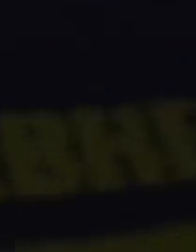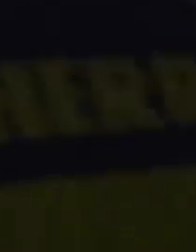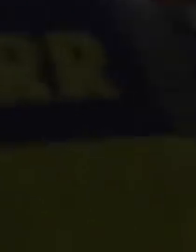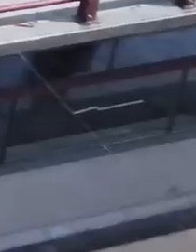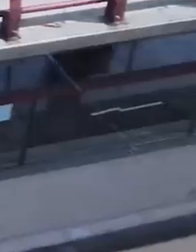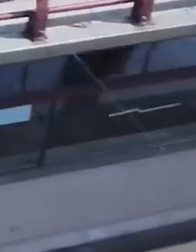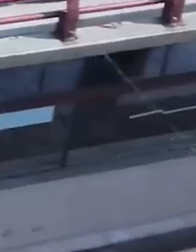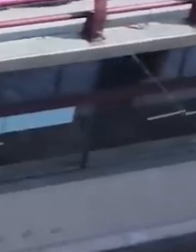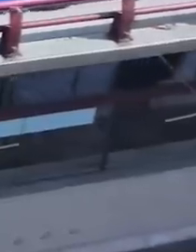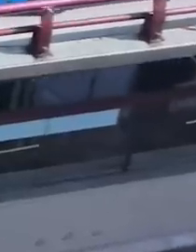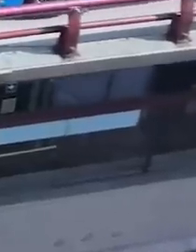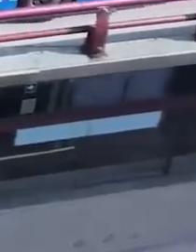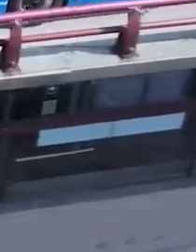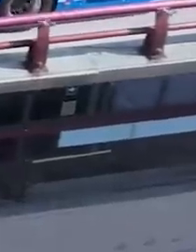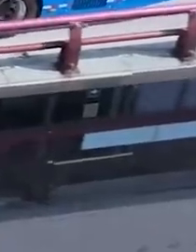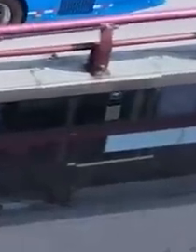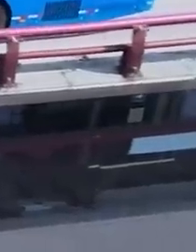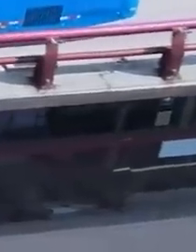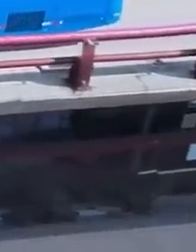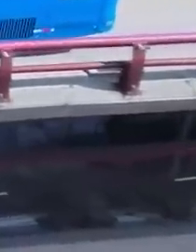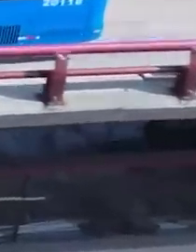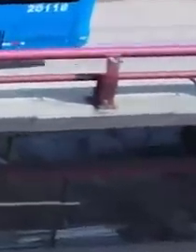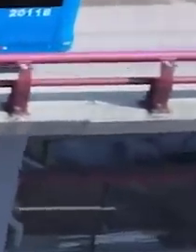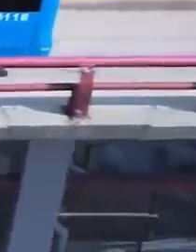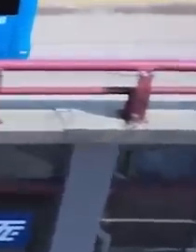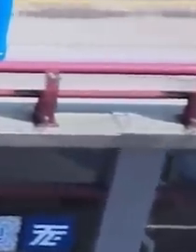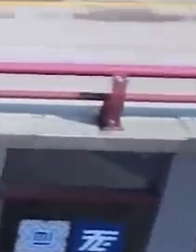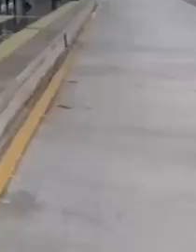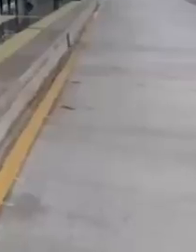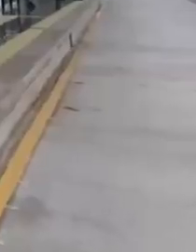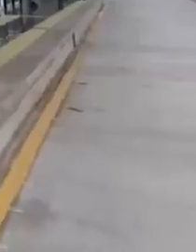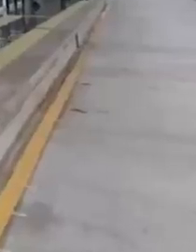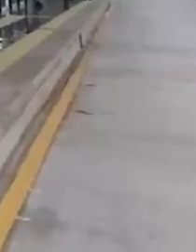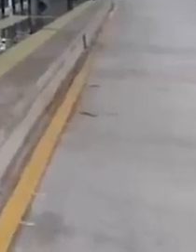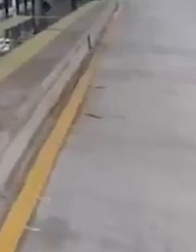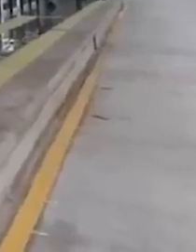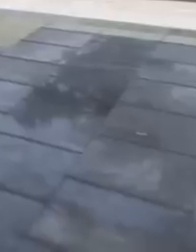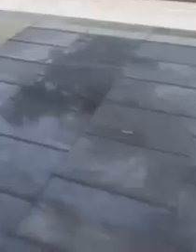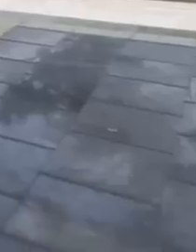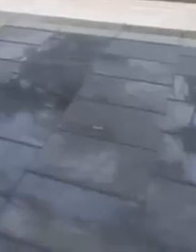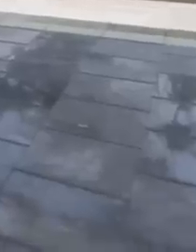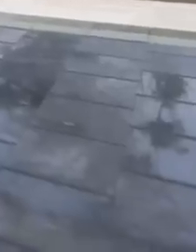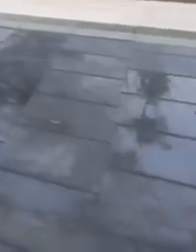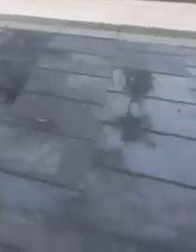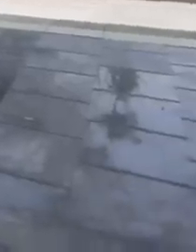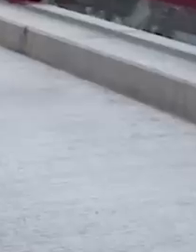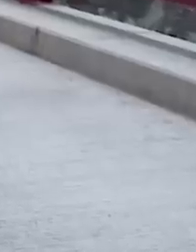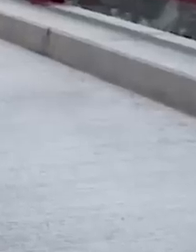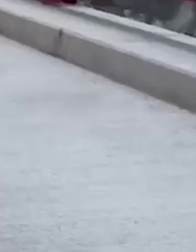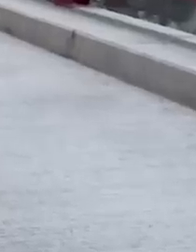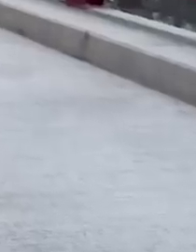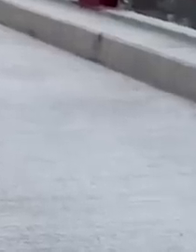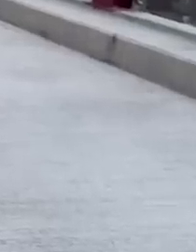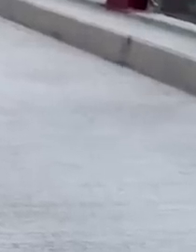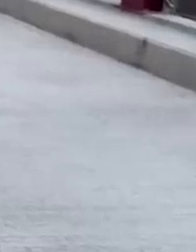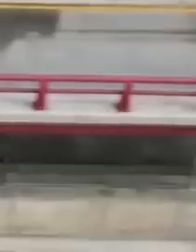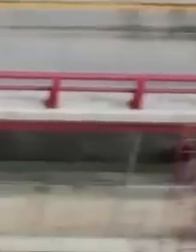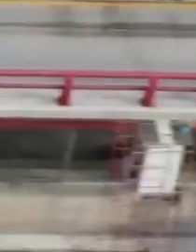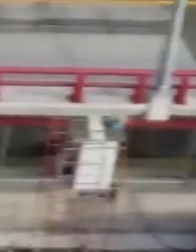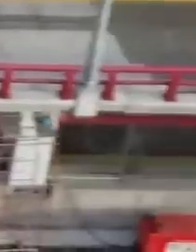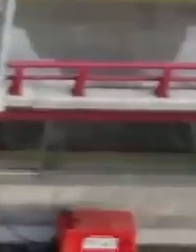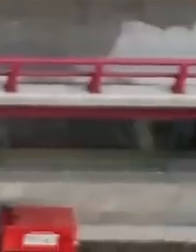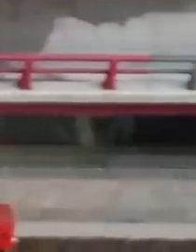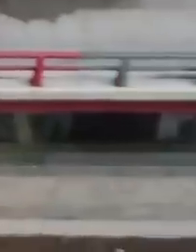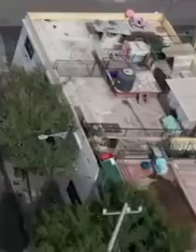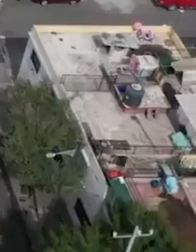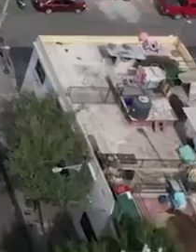de rodamiento. Cada una de las estaciones tiene de 2.029 a 2.895 metros cuadrados de superficie en